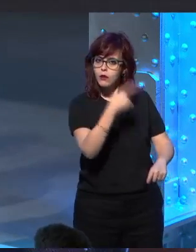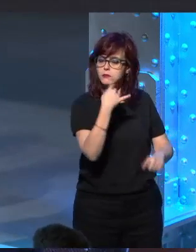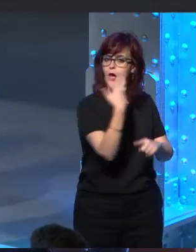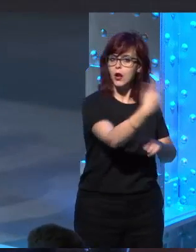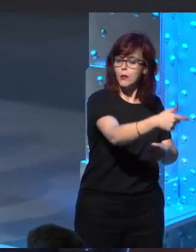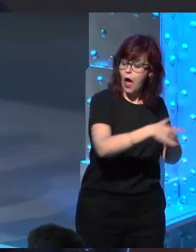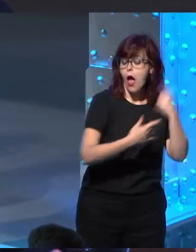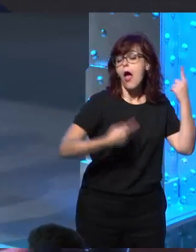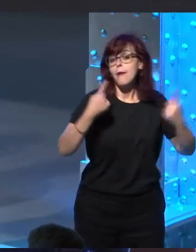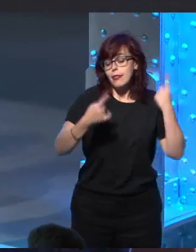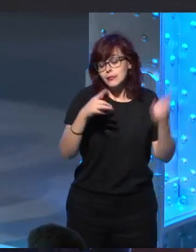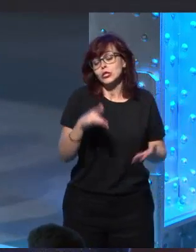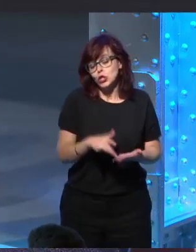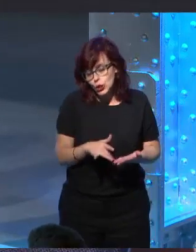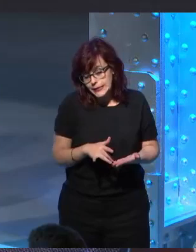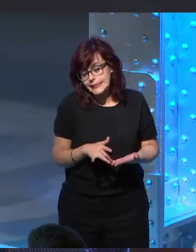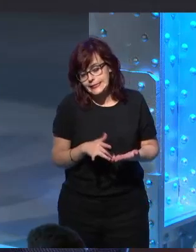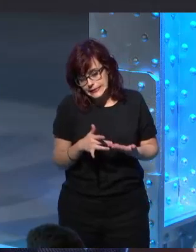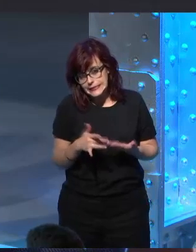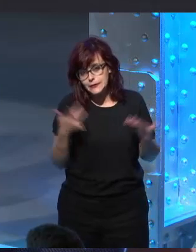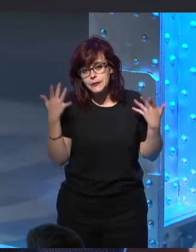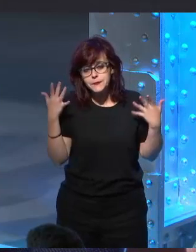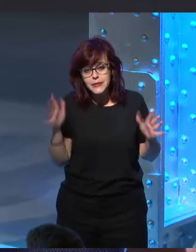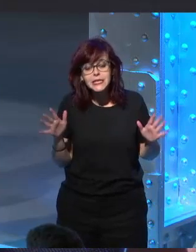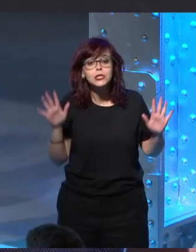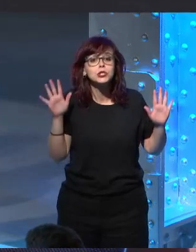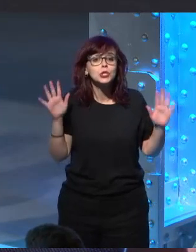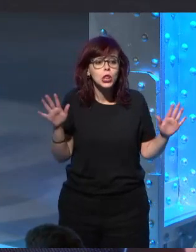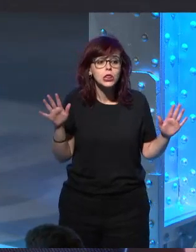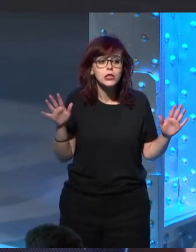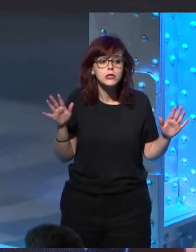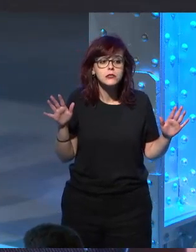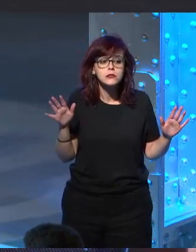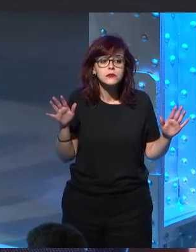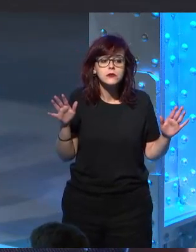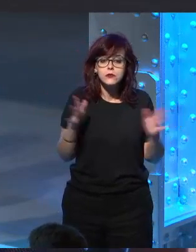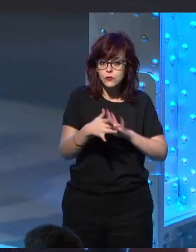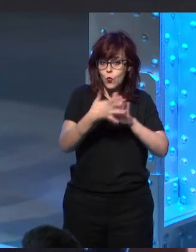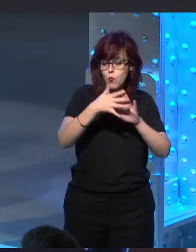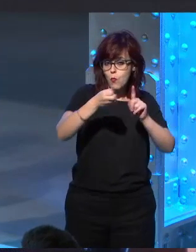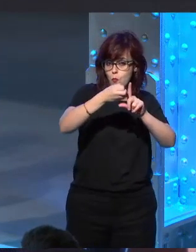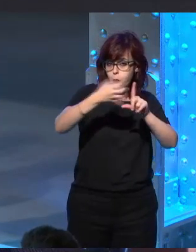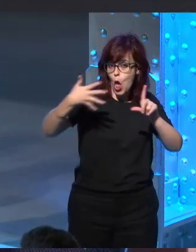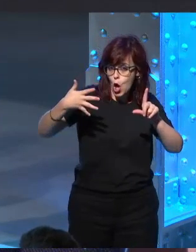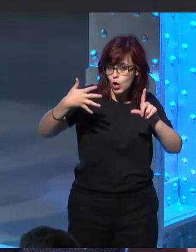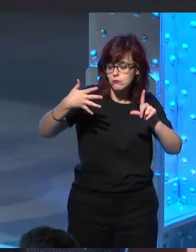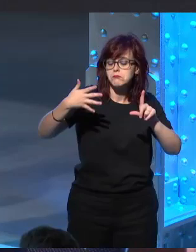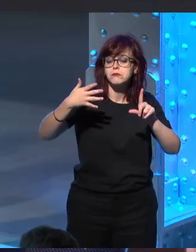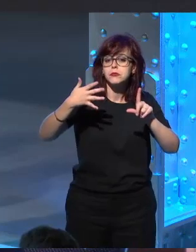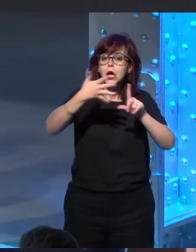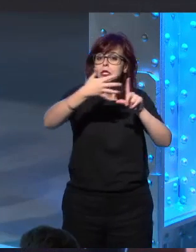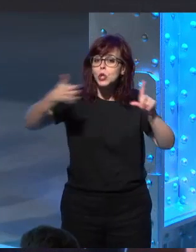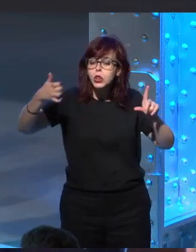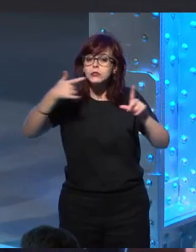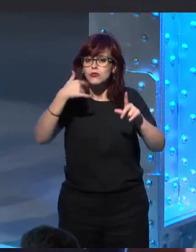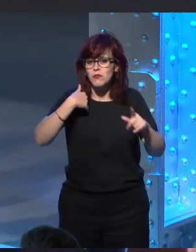Que esas cosas pasan en la vida. Sí, esas cosas pasan mucho. Bueno, pues entonces se puso, y entonces hizo un blog. Mira, yo